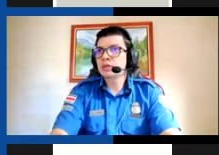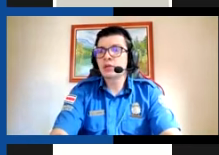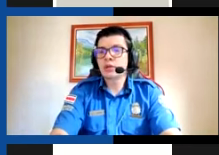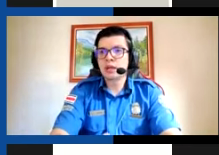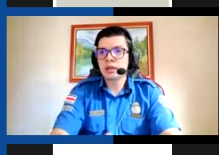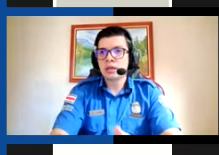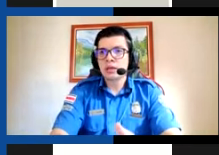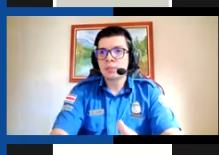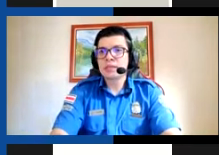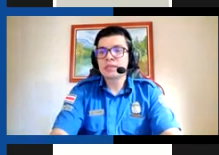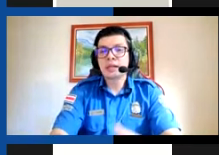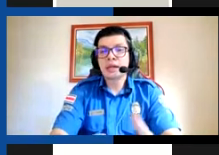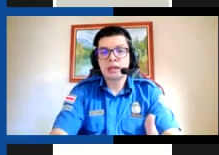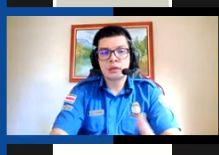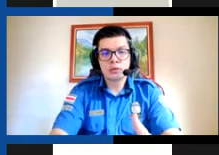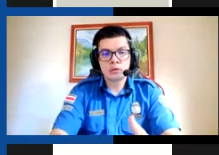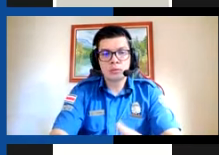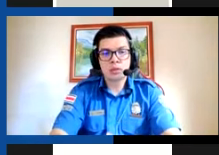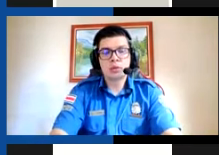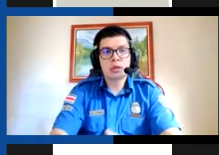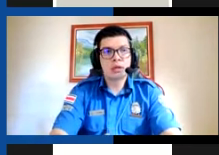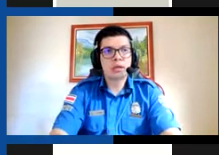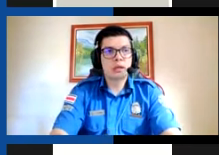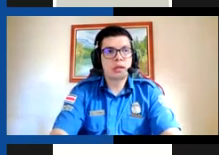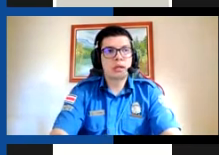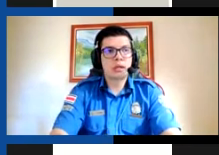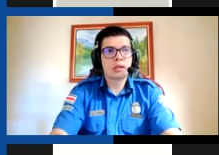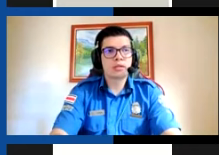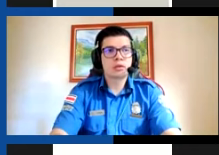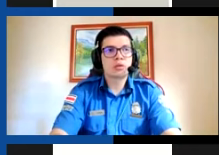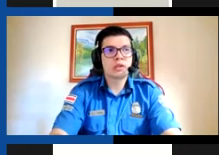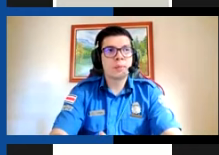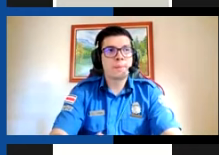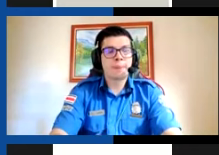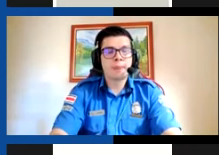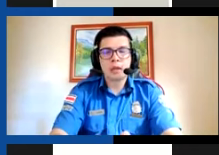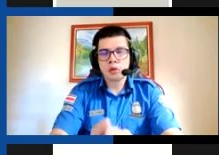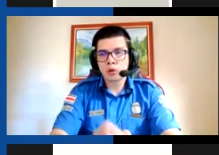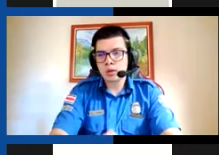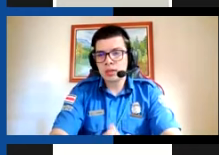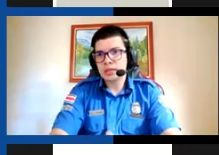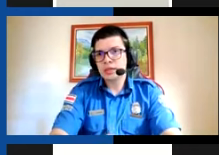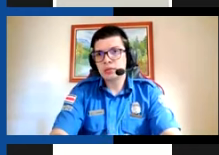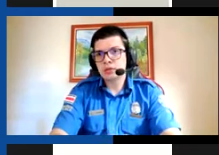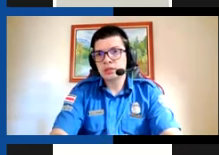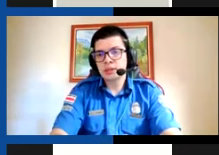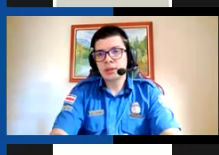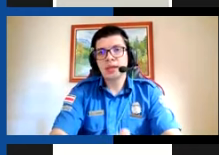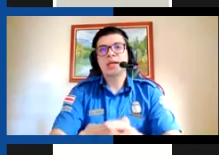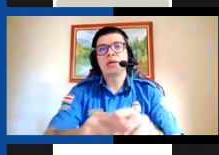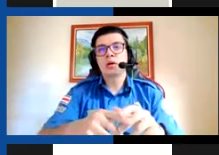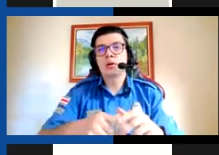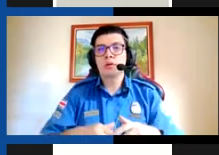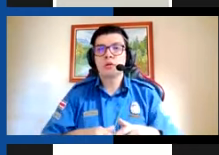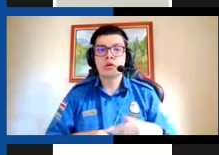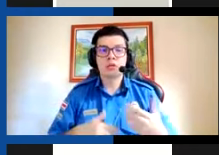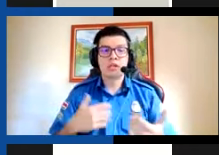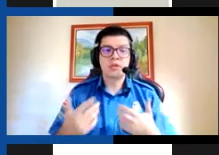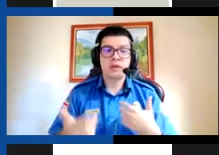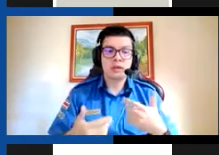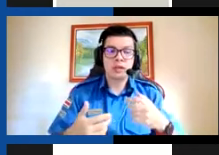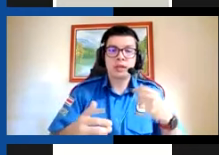menos tener una pincelada del conocimiento que esto conlleva. Todo el diseño de un sistema de gas licuado de